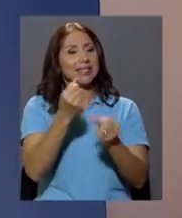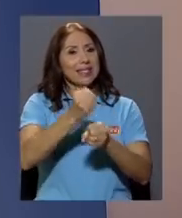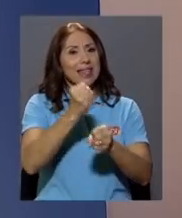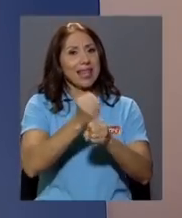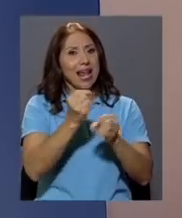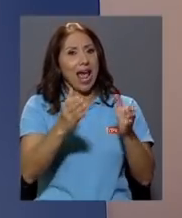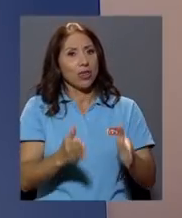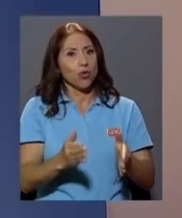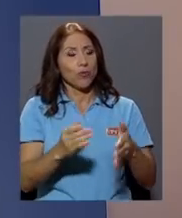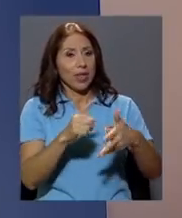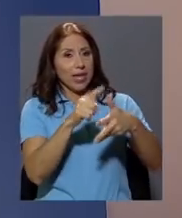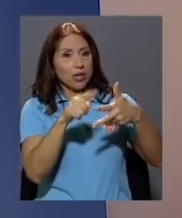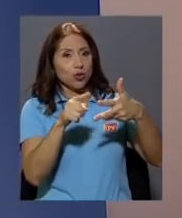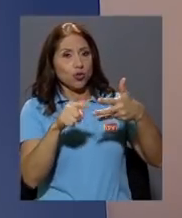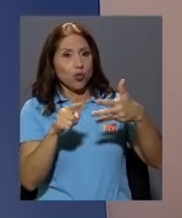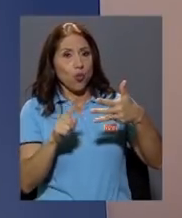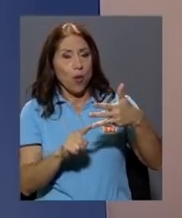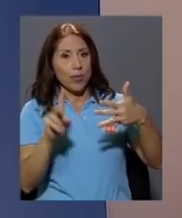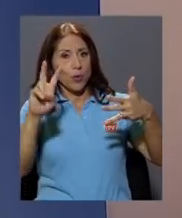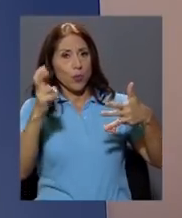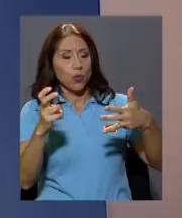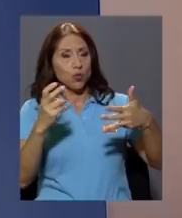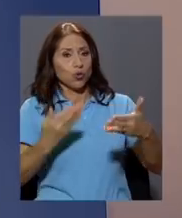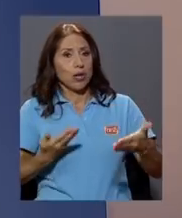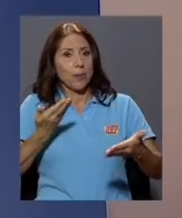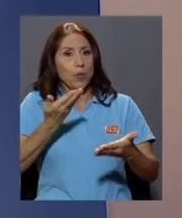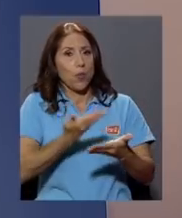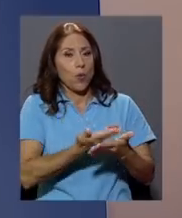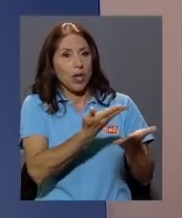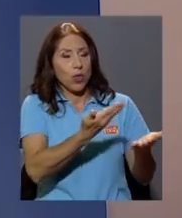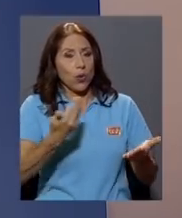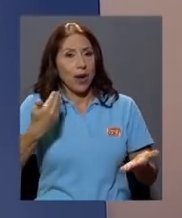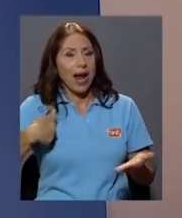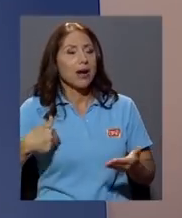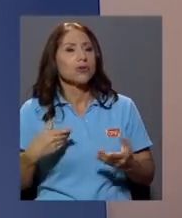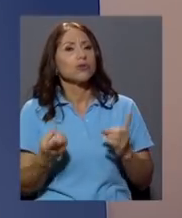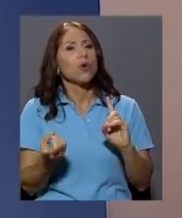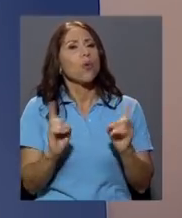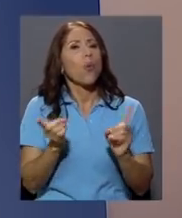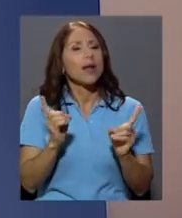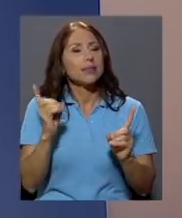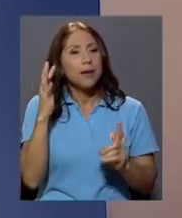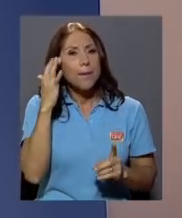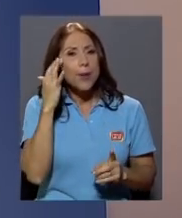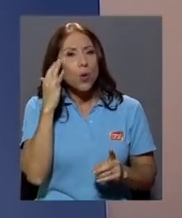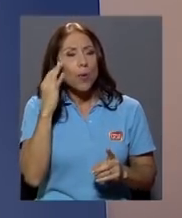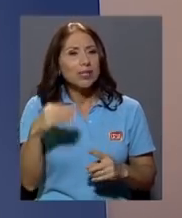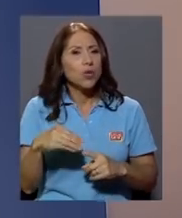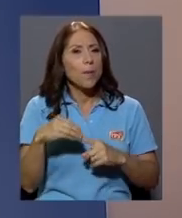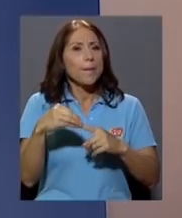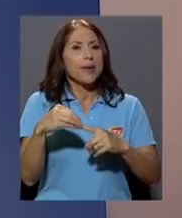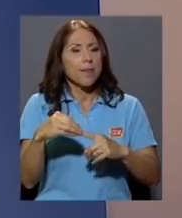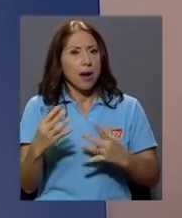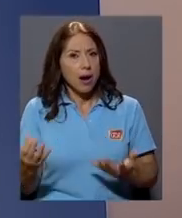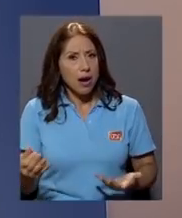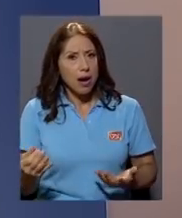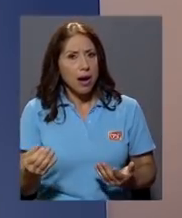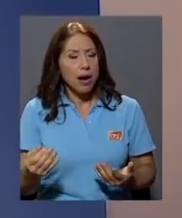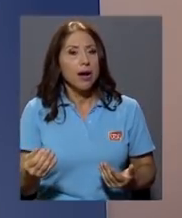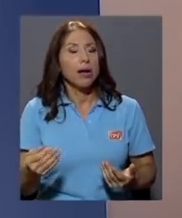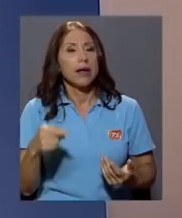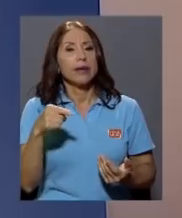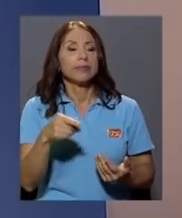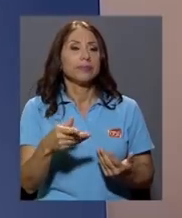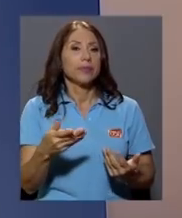esos cuatro puntos que propone don Carlos, ¿cuál es la preocupación primaria que